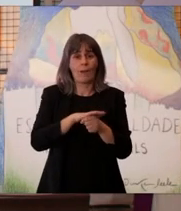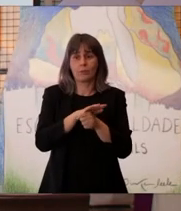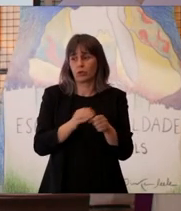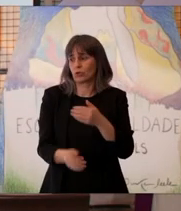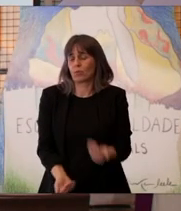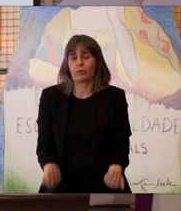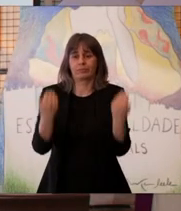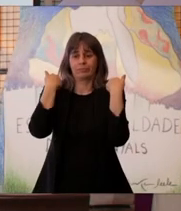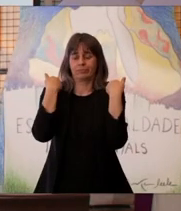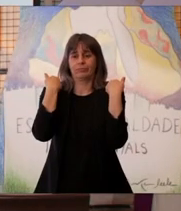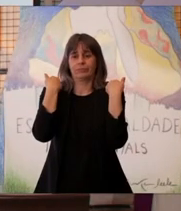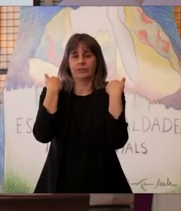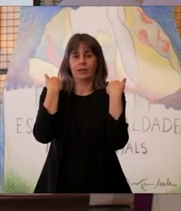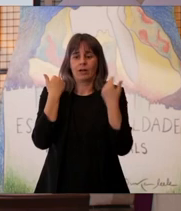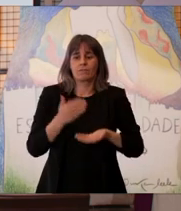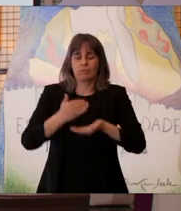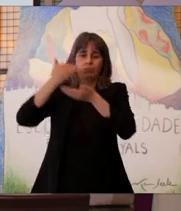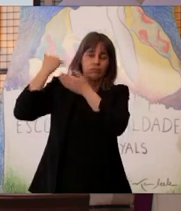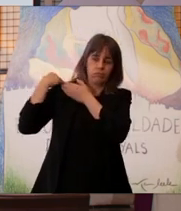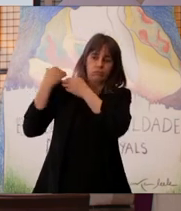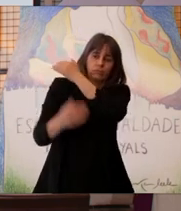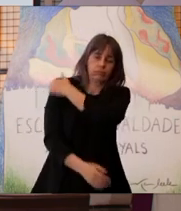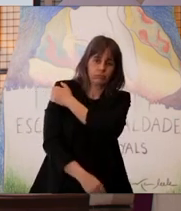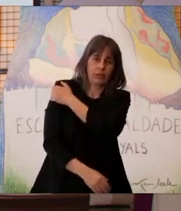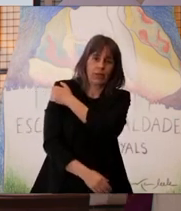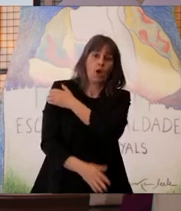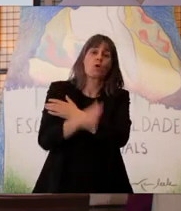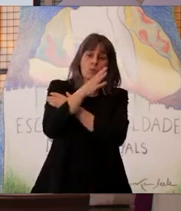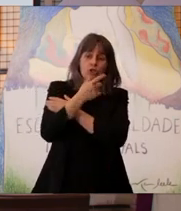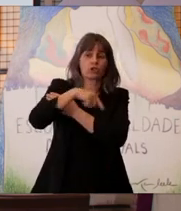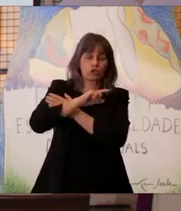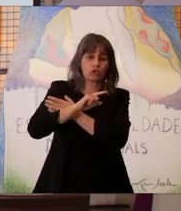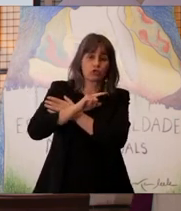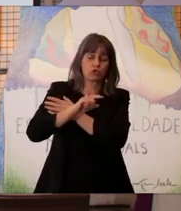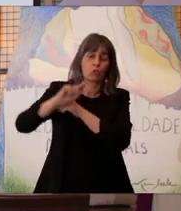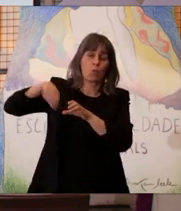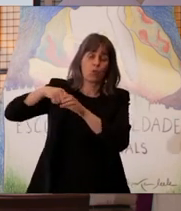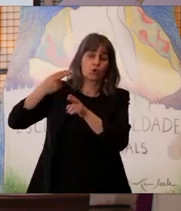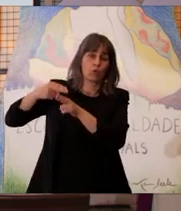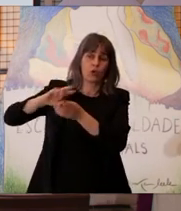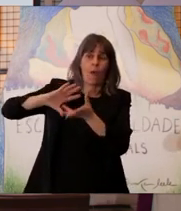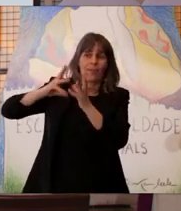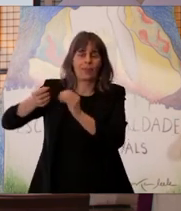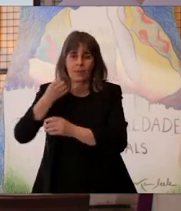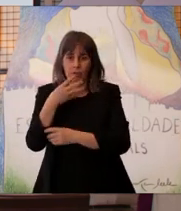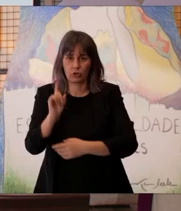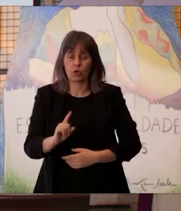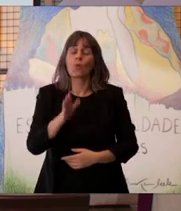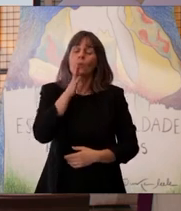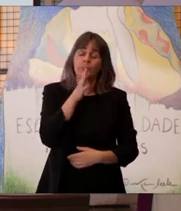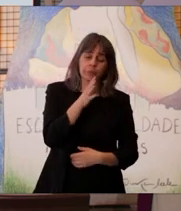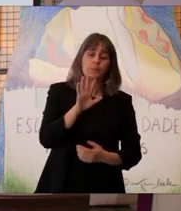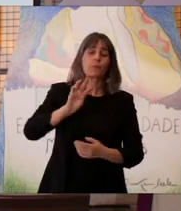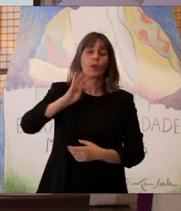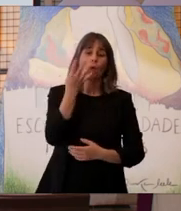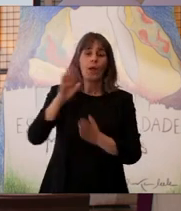y también por eso no entramos bien en esa tienes armadura no Bueno pues yo creo que la cuarta ola ha venido a recordarnos